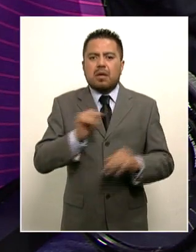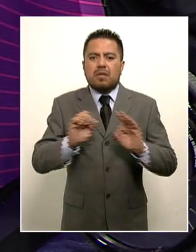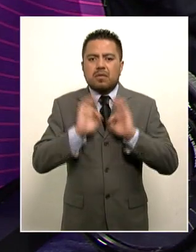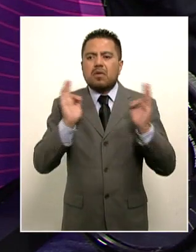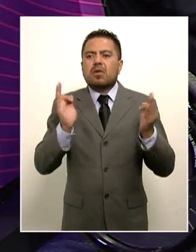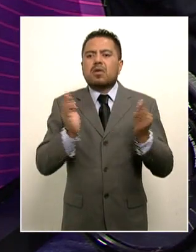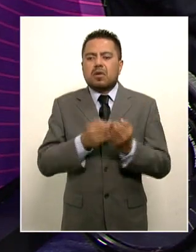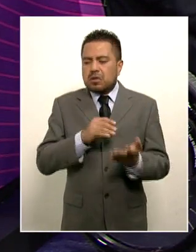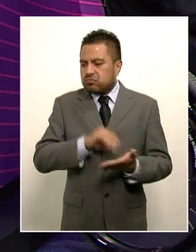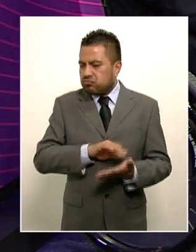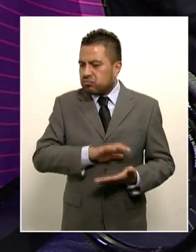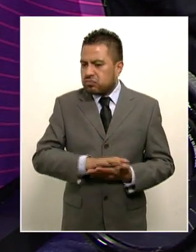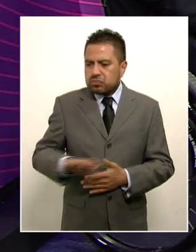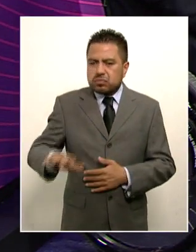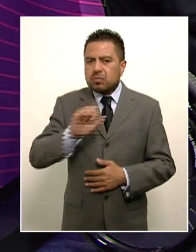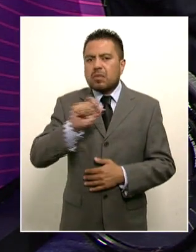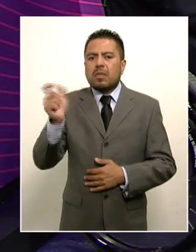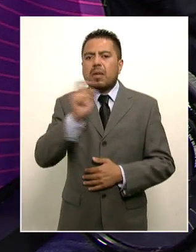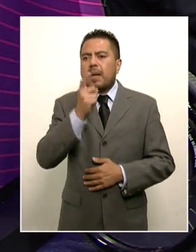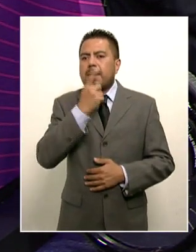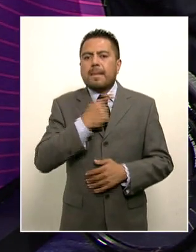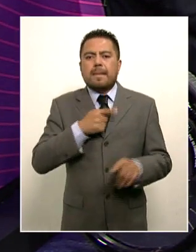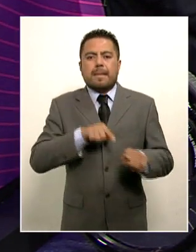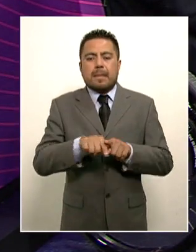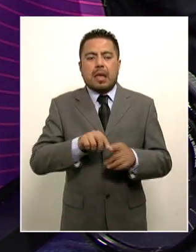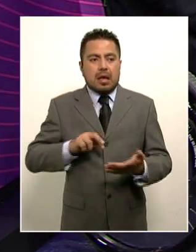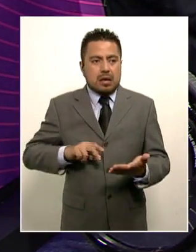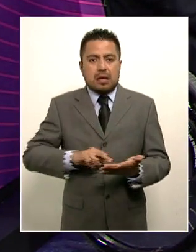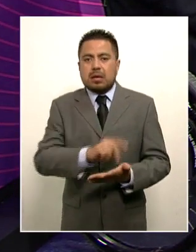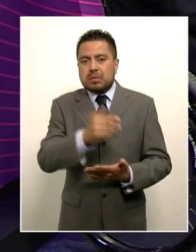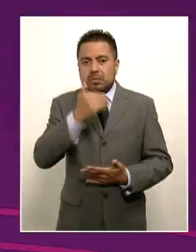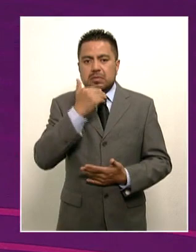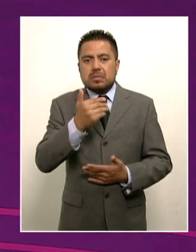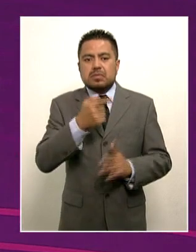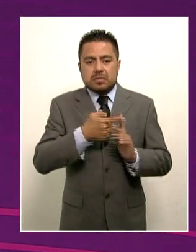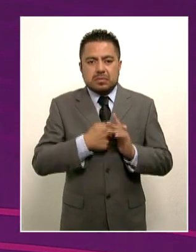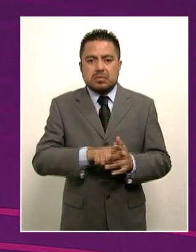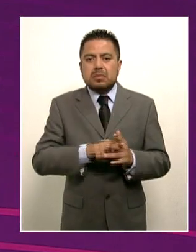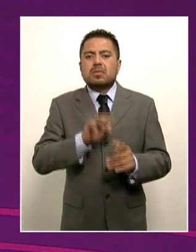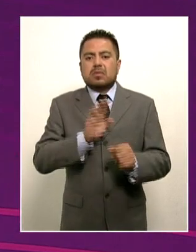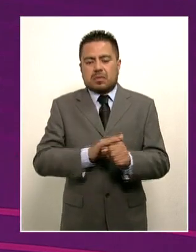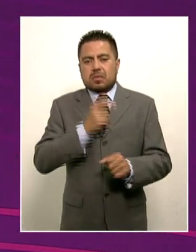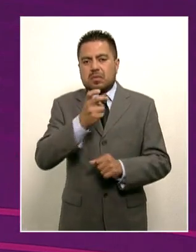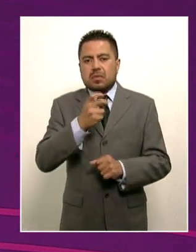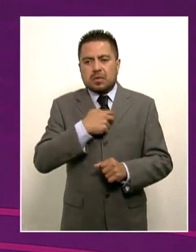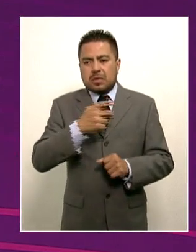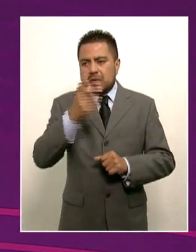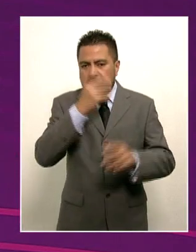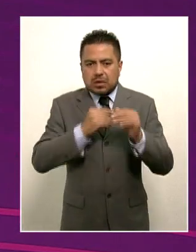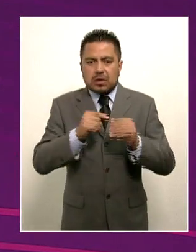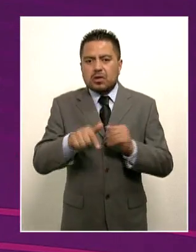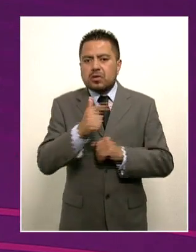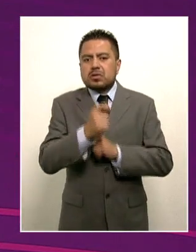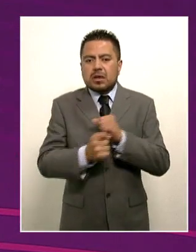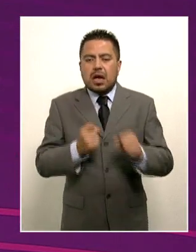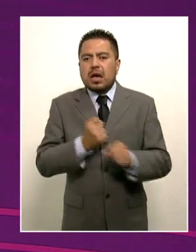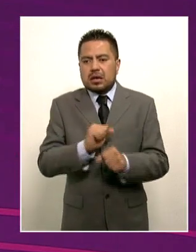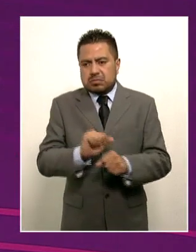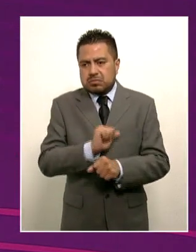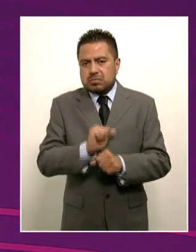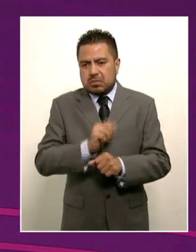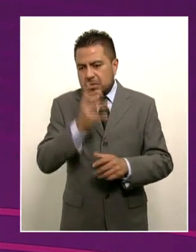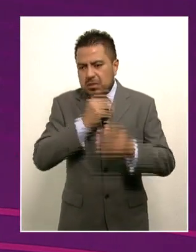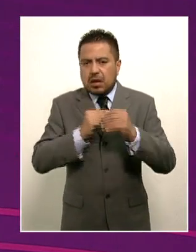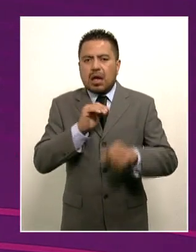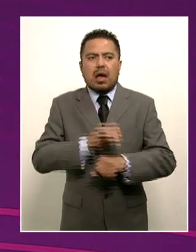la tengo muy presente, que cuando mi hermano antes caminaba, al inicio, de hecho yo por eso, por ejemplo, aprendí a conducir desde los 12 años, no por